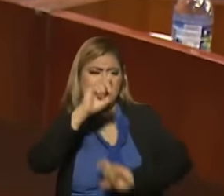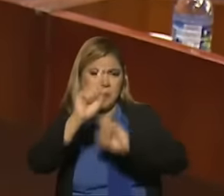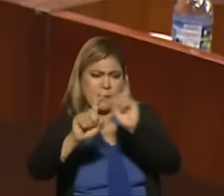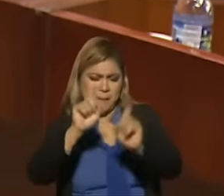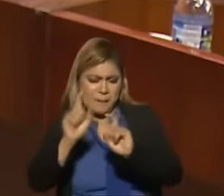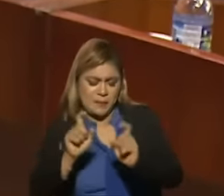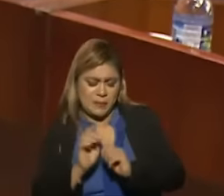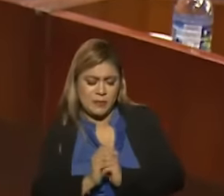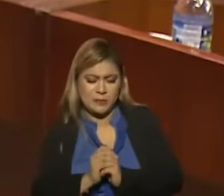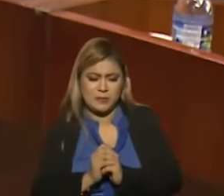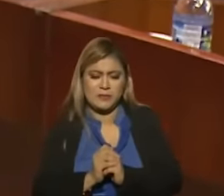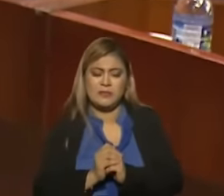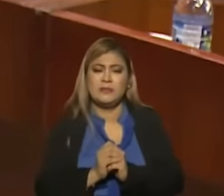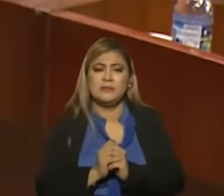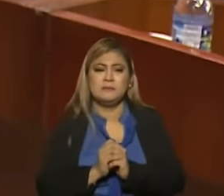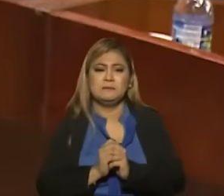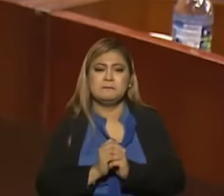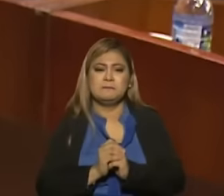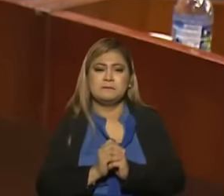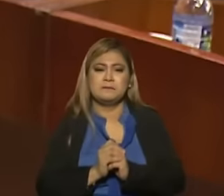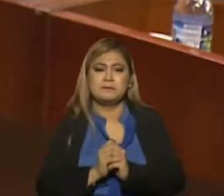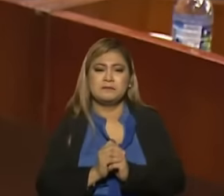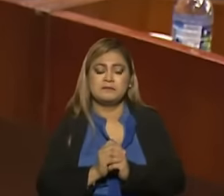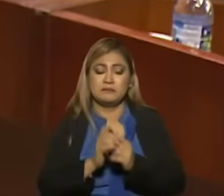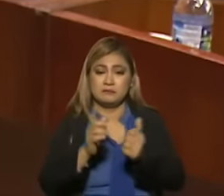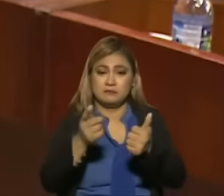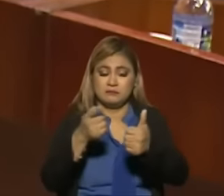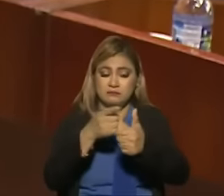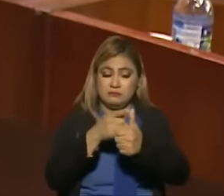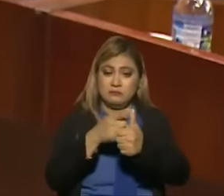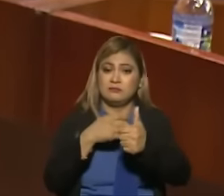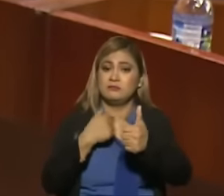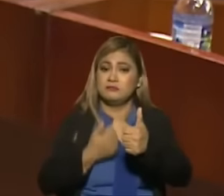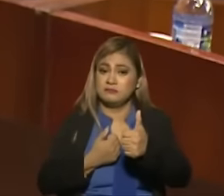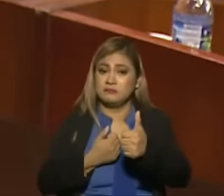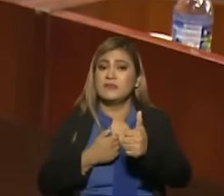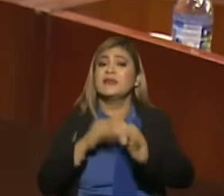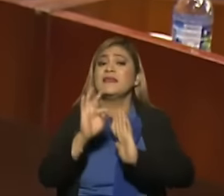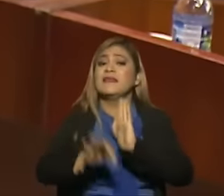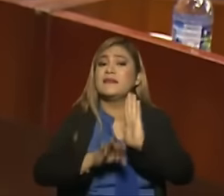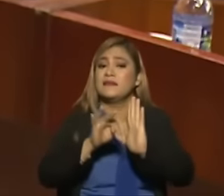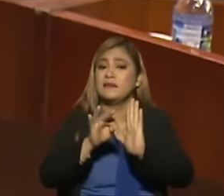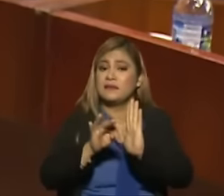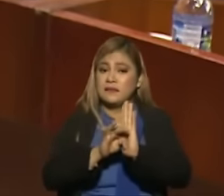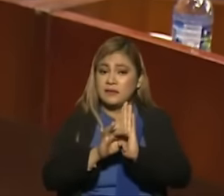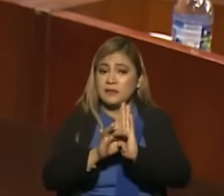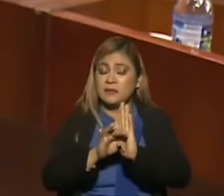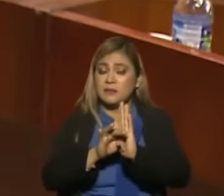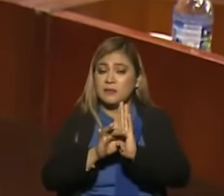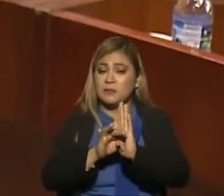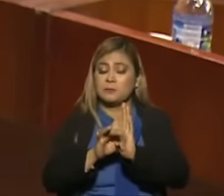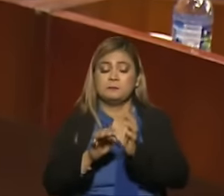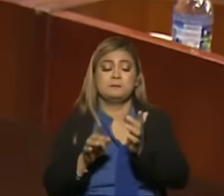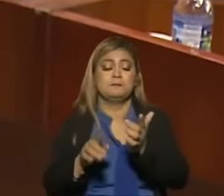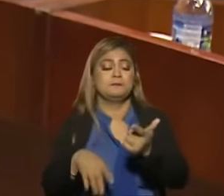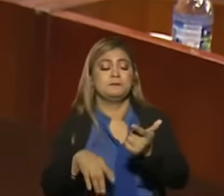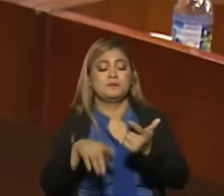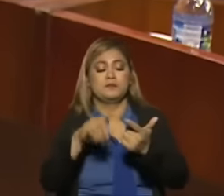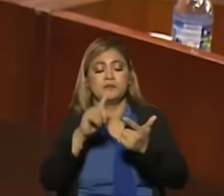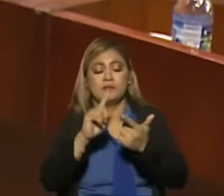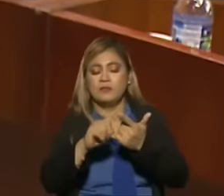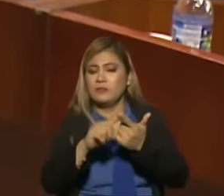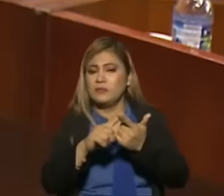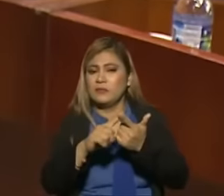repito, por la que nos juzgarán. El tiempo, primero, nuestros electores, a aquellos